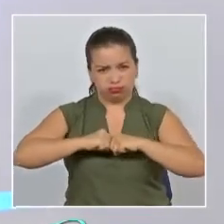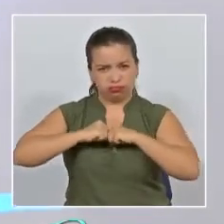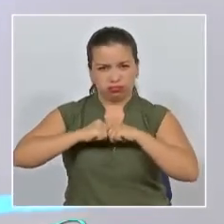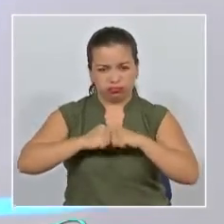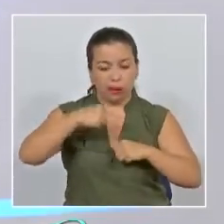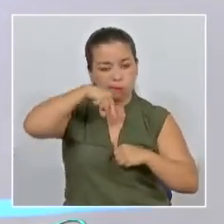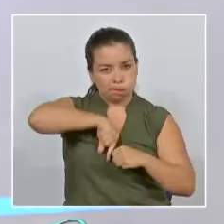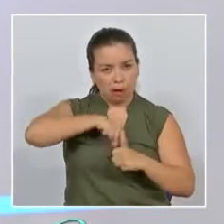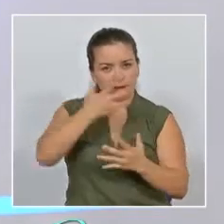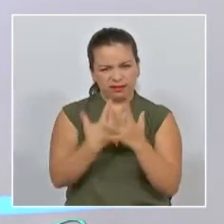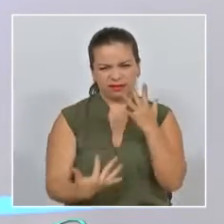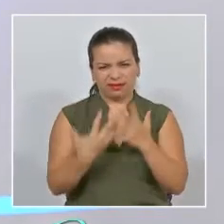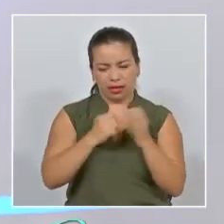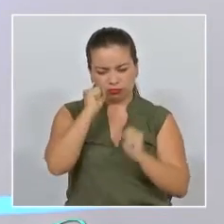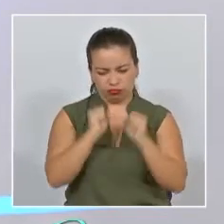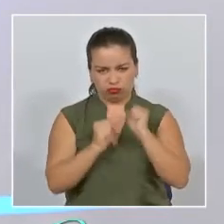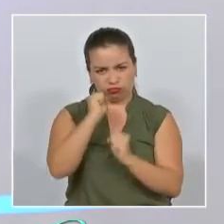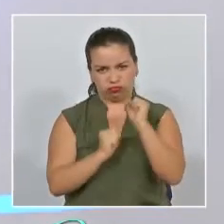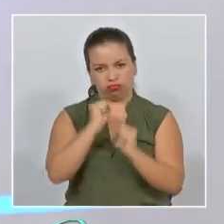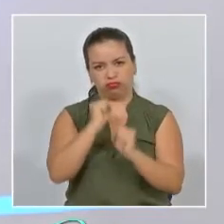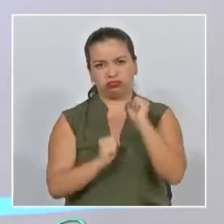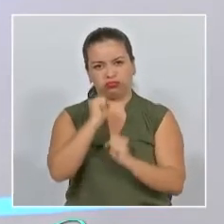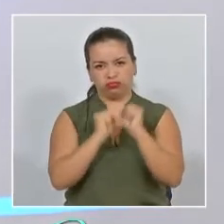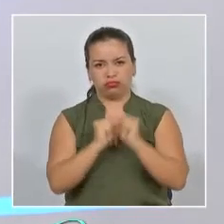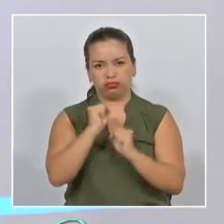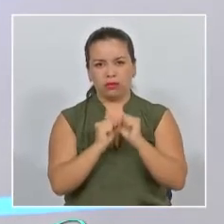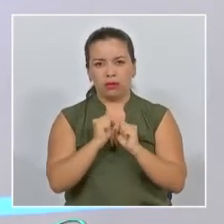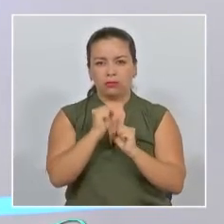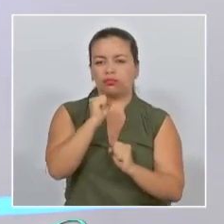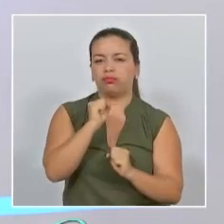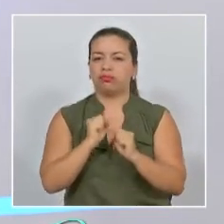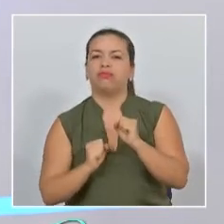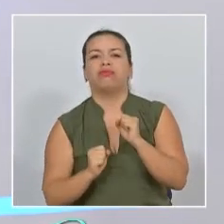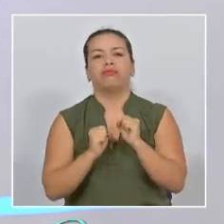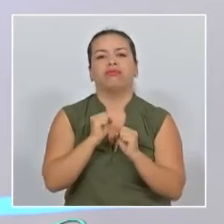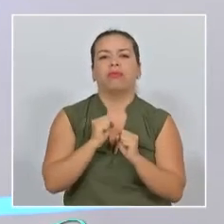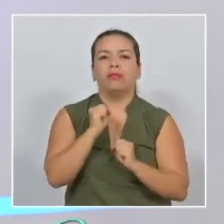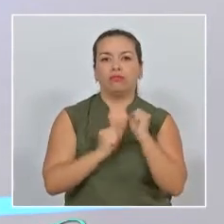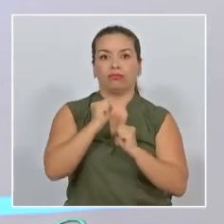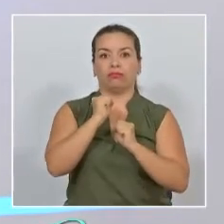sangre. Entonces ella se contrae y se relaja,